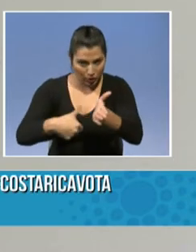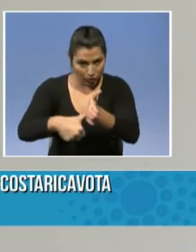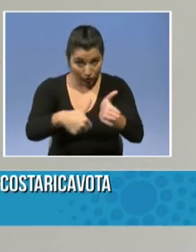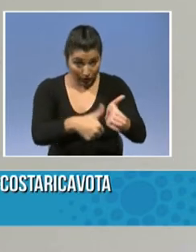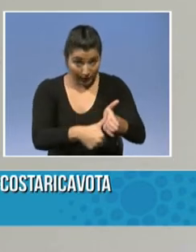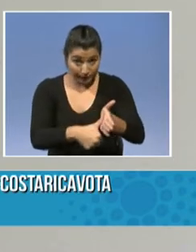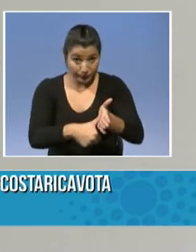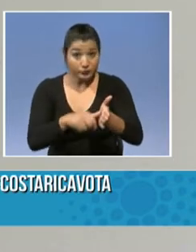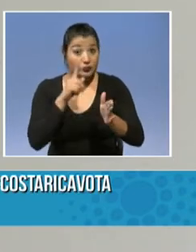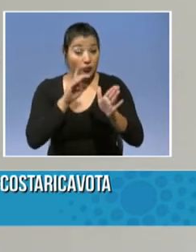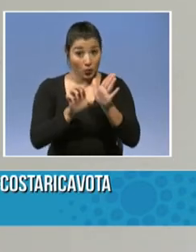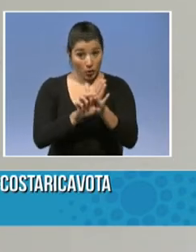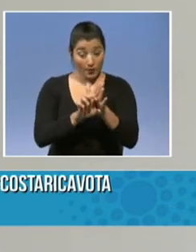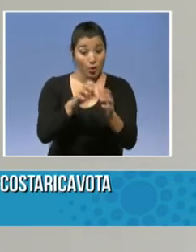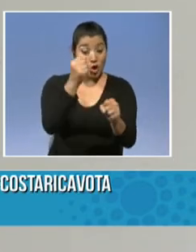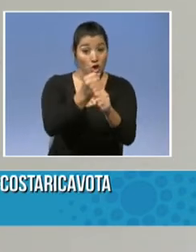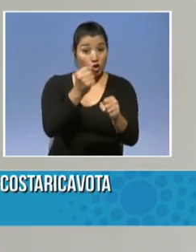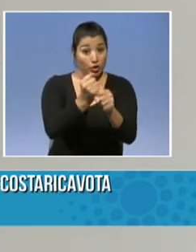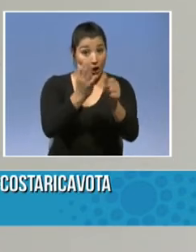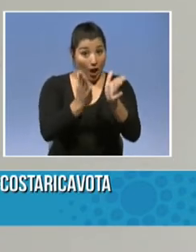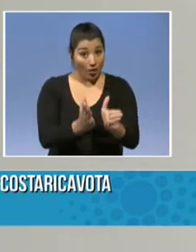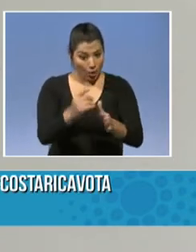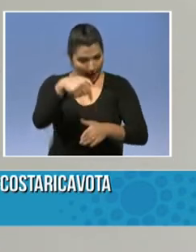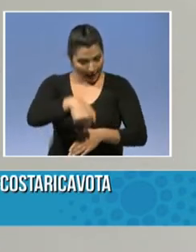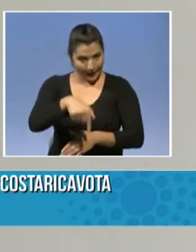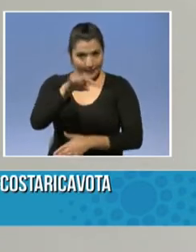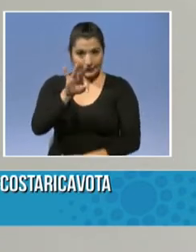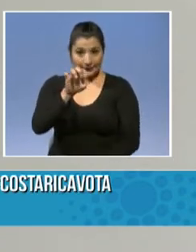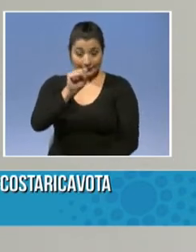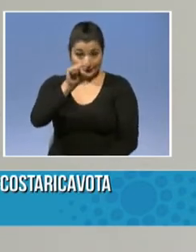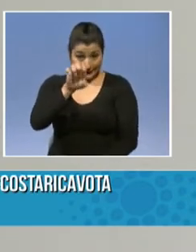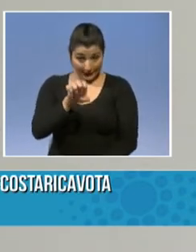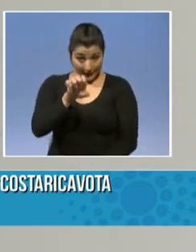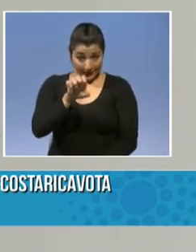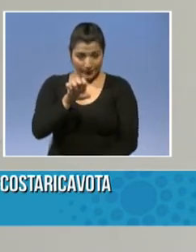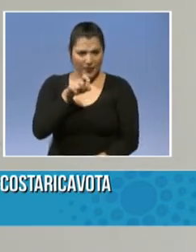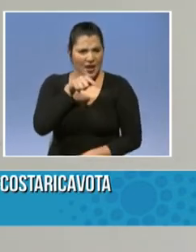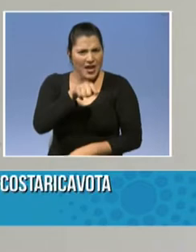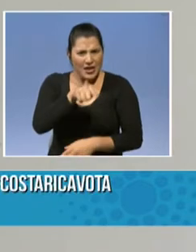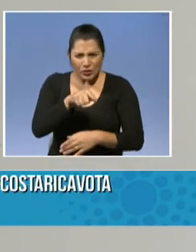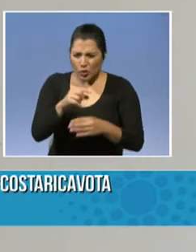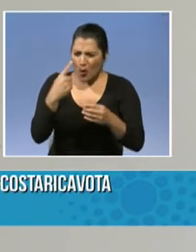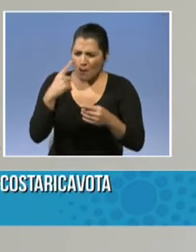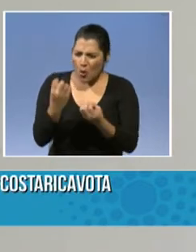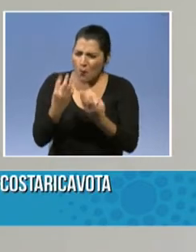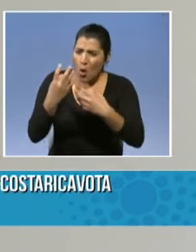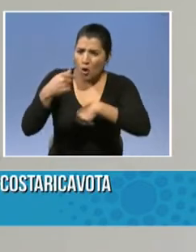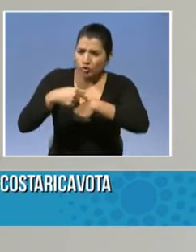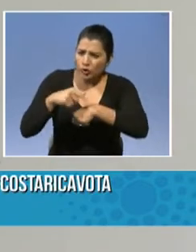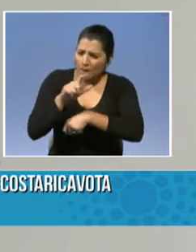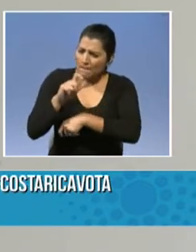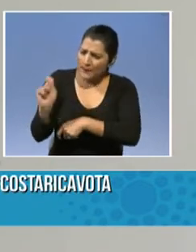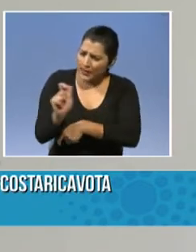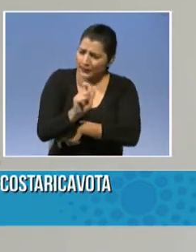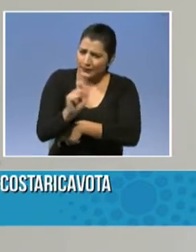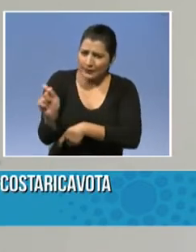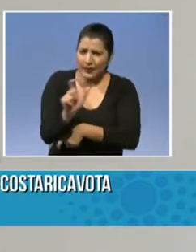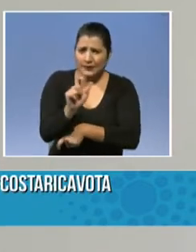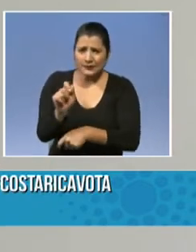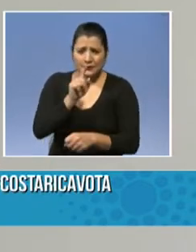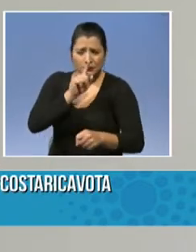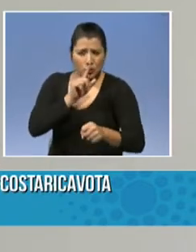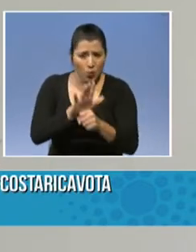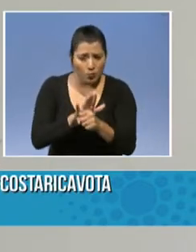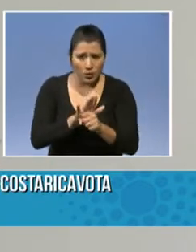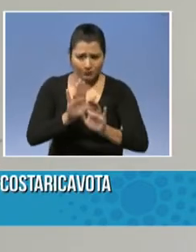Entre ellos, los funcionarios de este Tribunal Supremo de Elecciones, que tras meses de arduo trabajo cumplieron